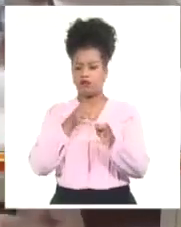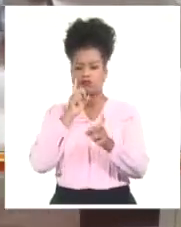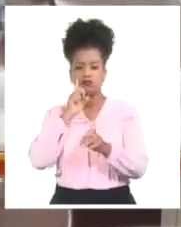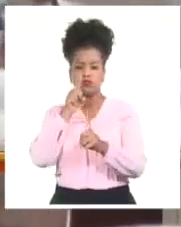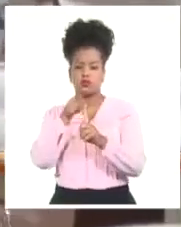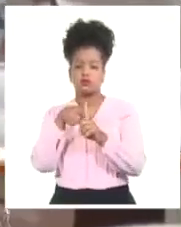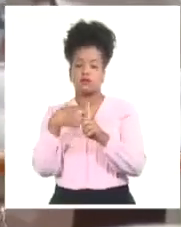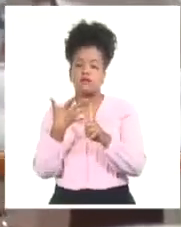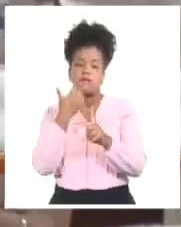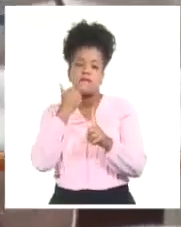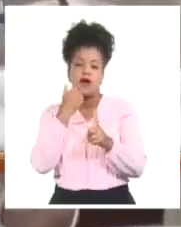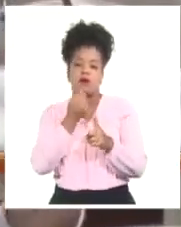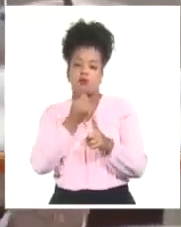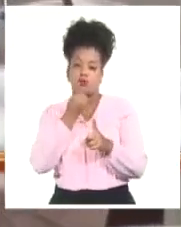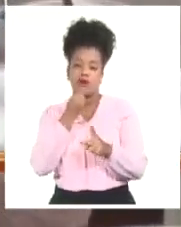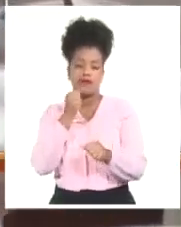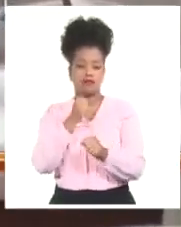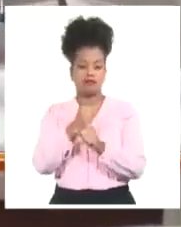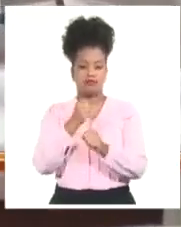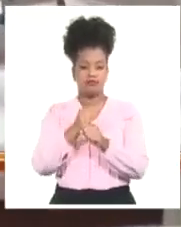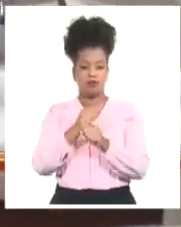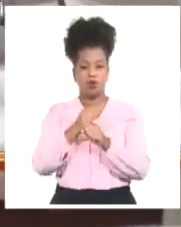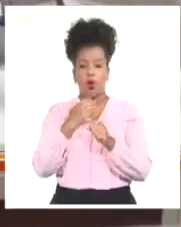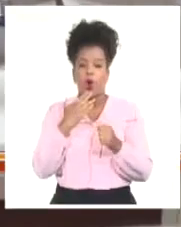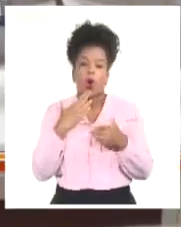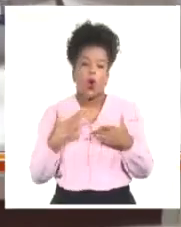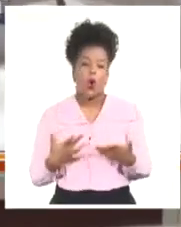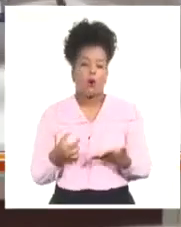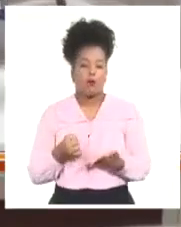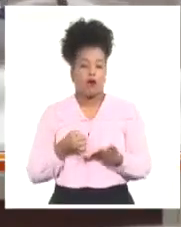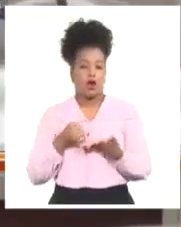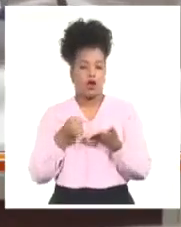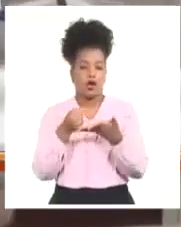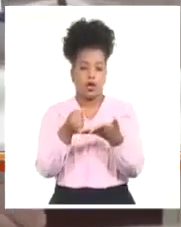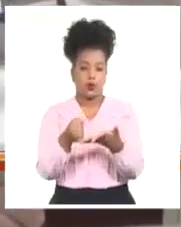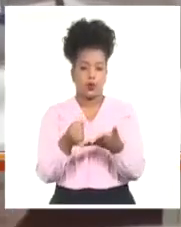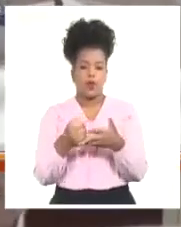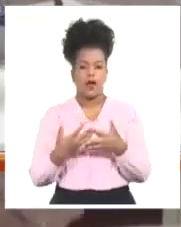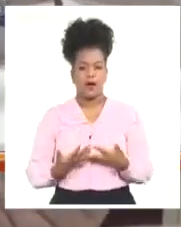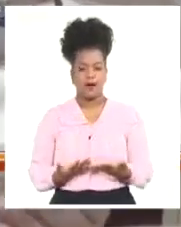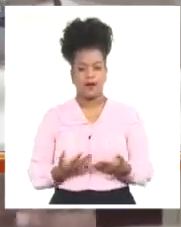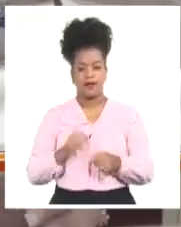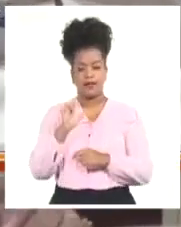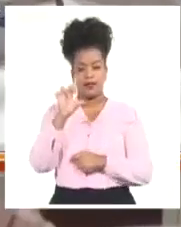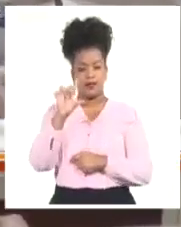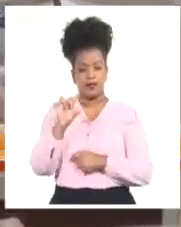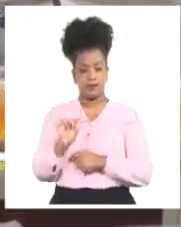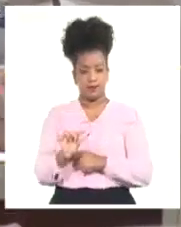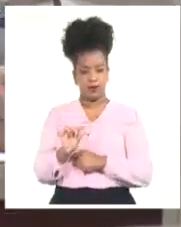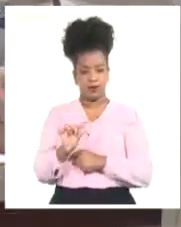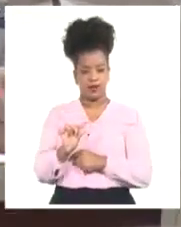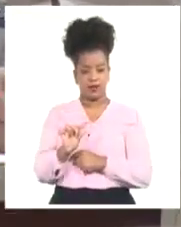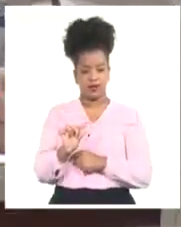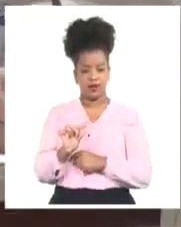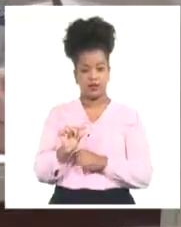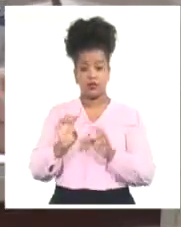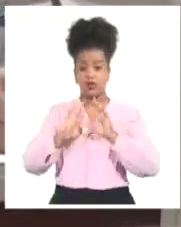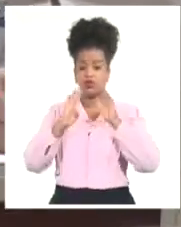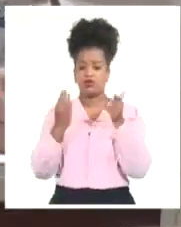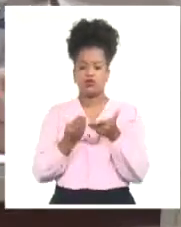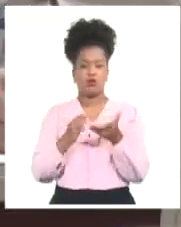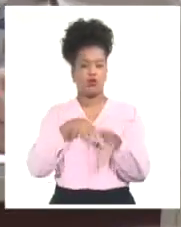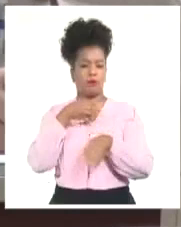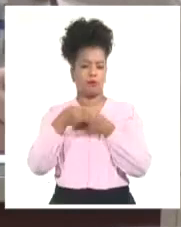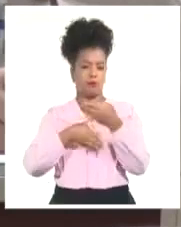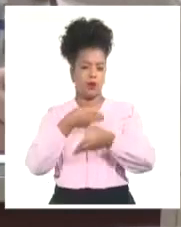pueden hacer y cómo contribuyo a disminuir, a paliar todas las